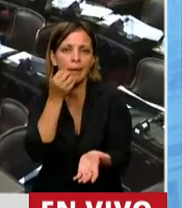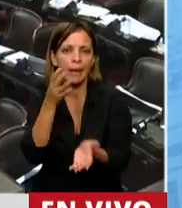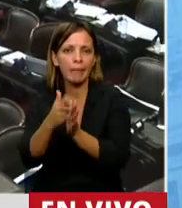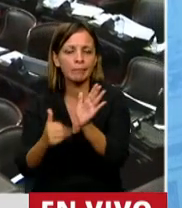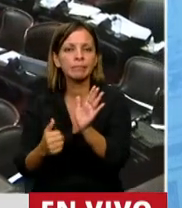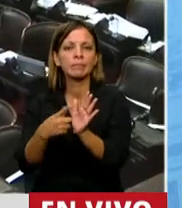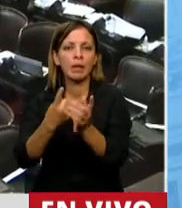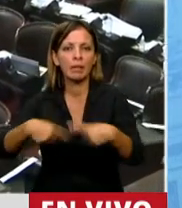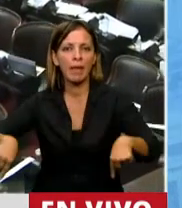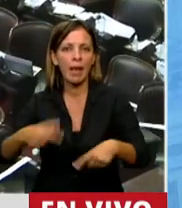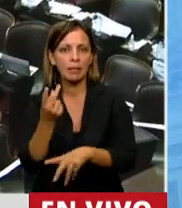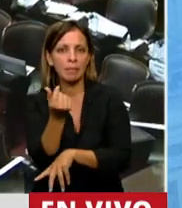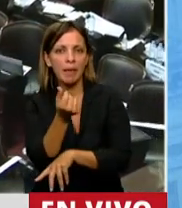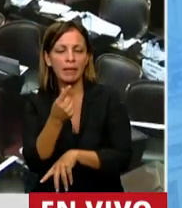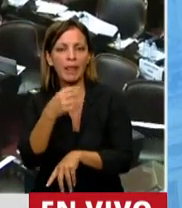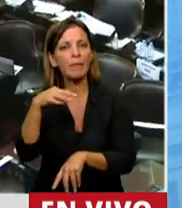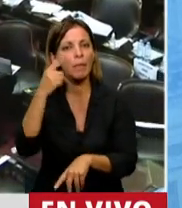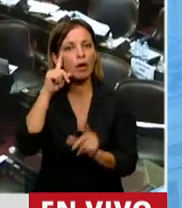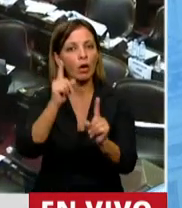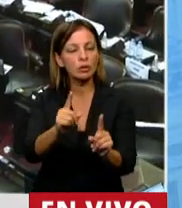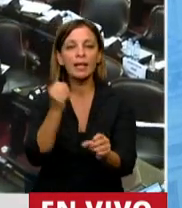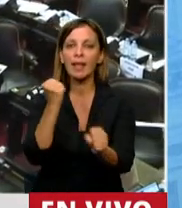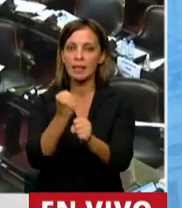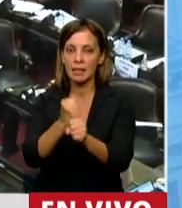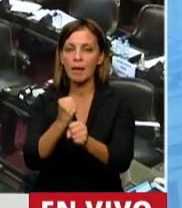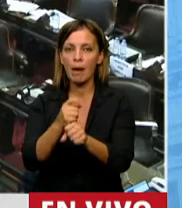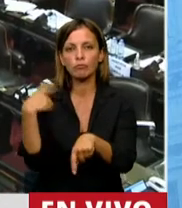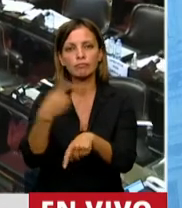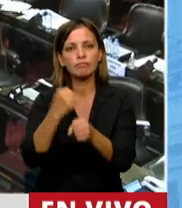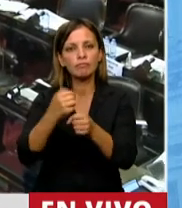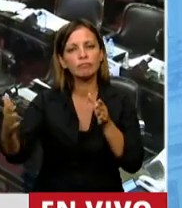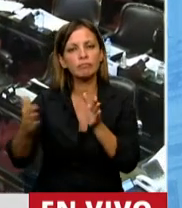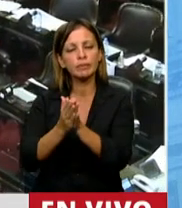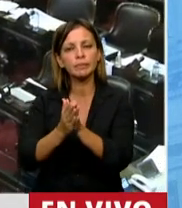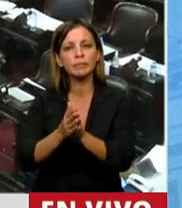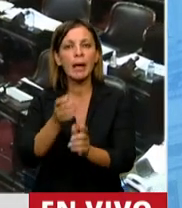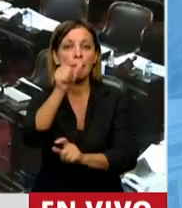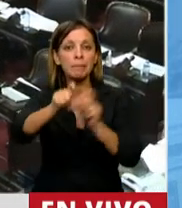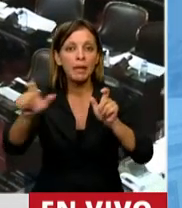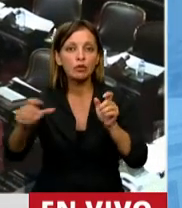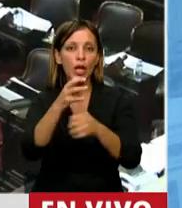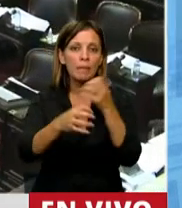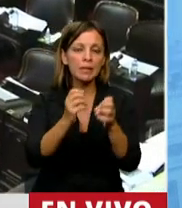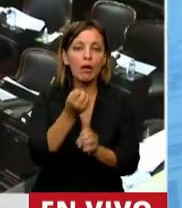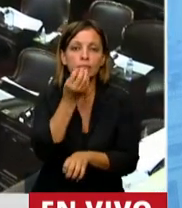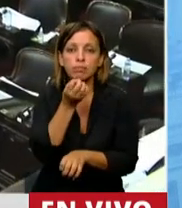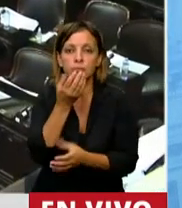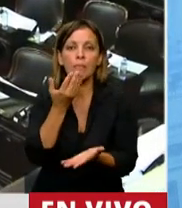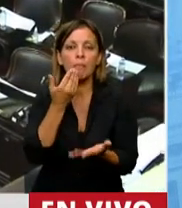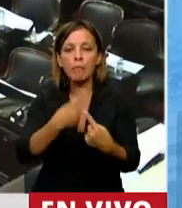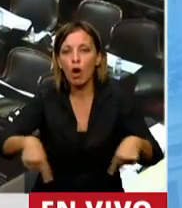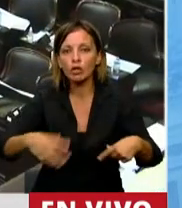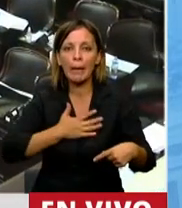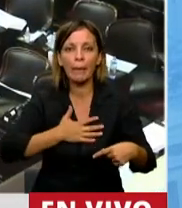pedido, y en esto tenemos que reconocer el trabajo que hemos hecho en forma conjunta, que aquellos que blanquean tendrán que tener todos y